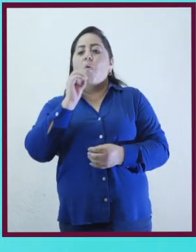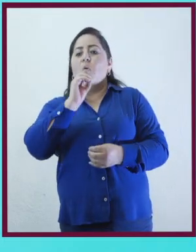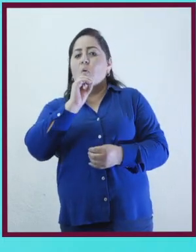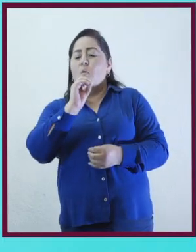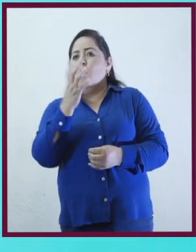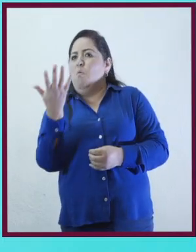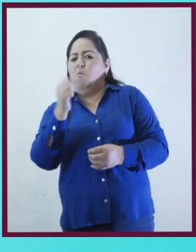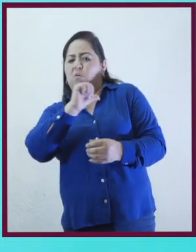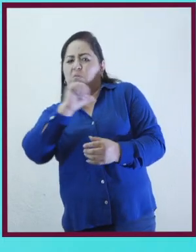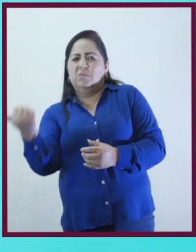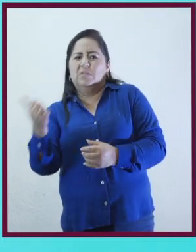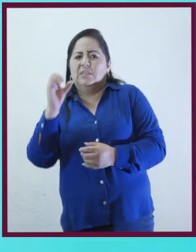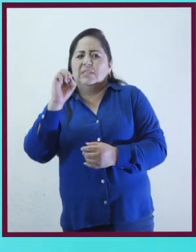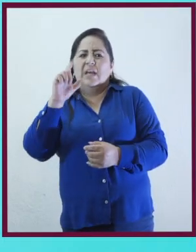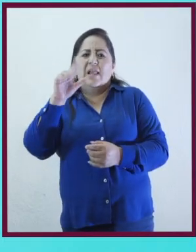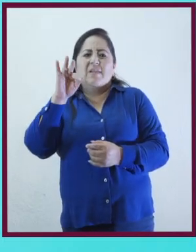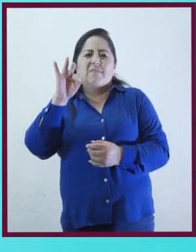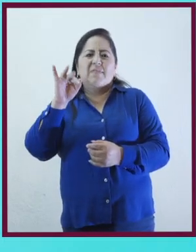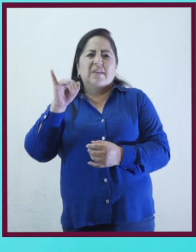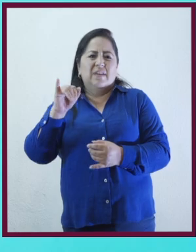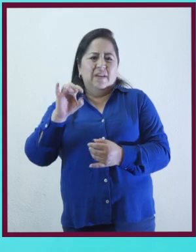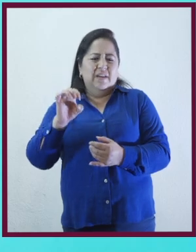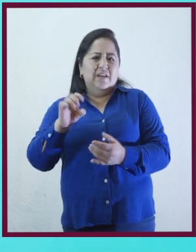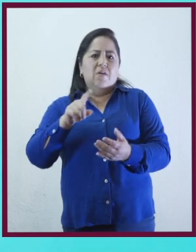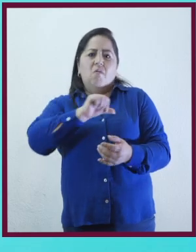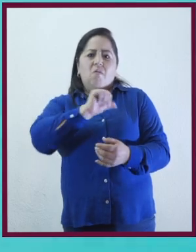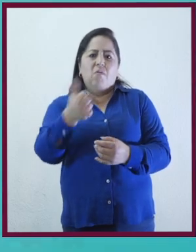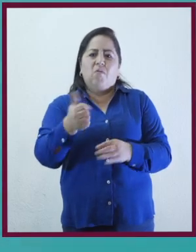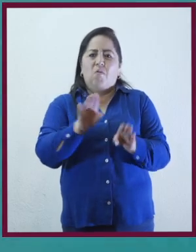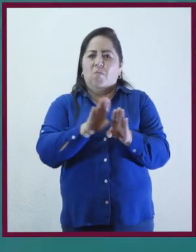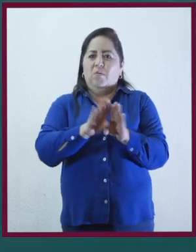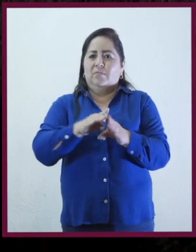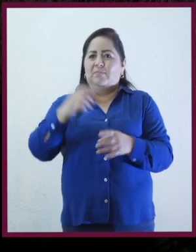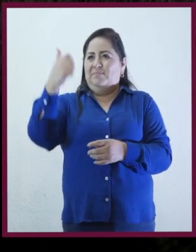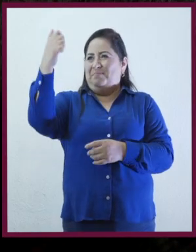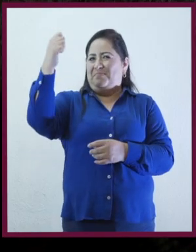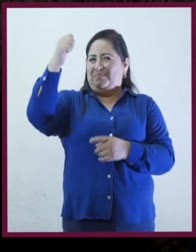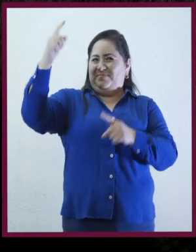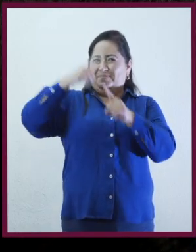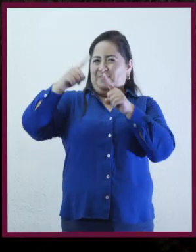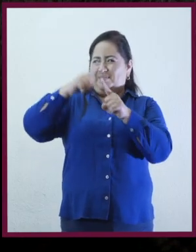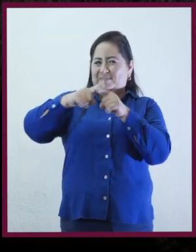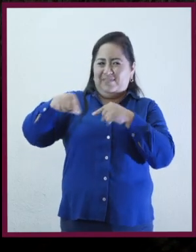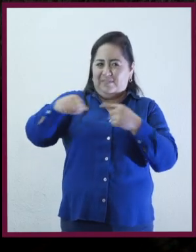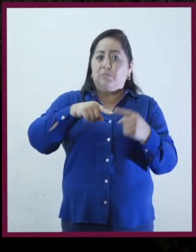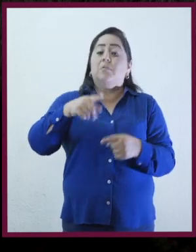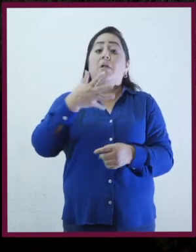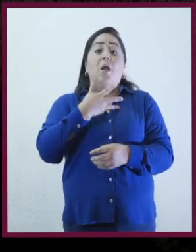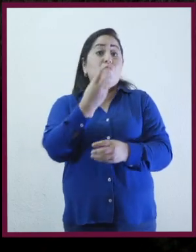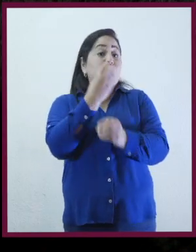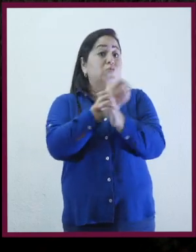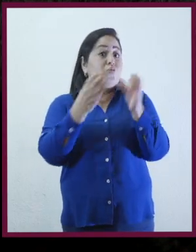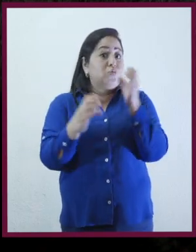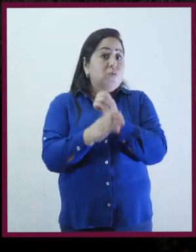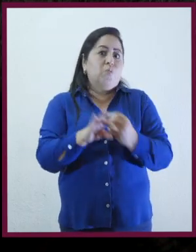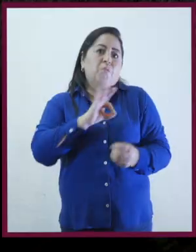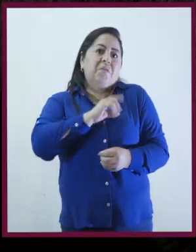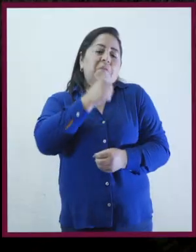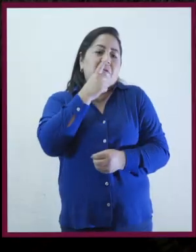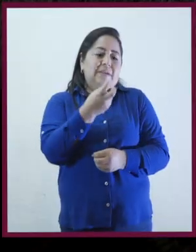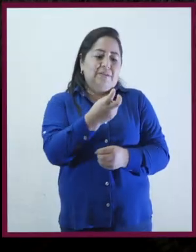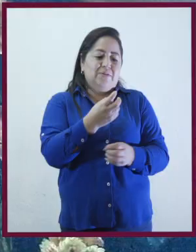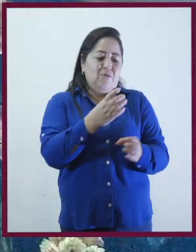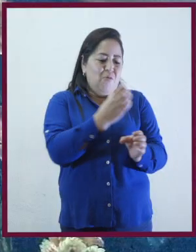de cualquiera de los que están, digamos, ahí discutiendo, ¿no? Y creo que hay muchas cosas que decir sobre